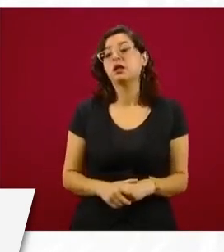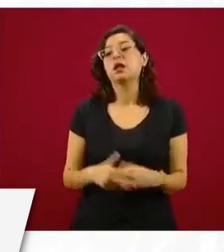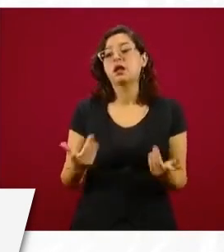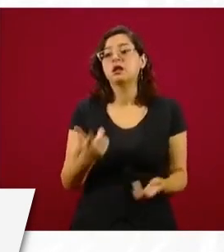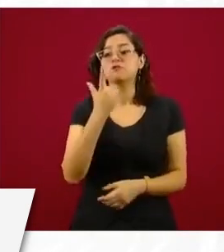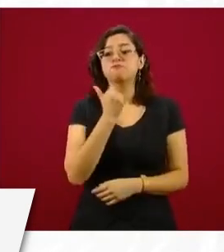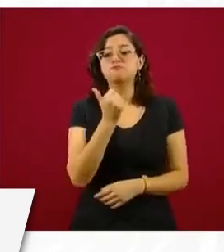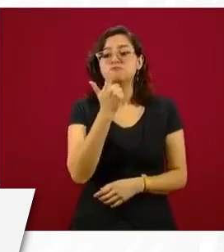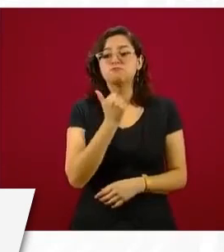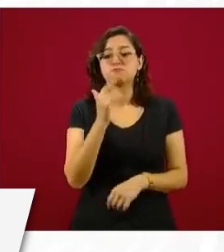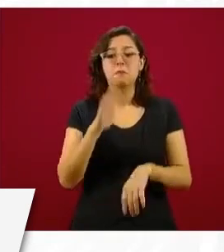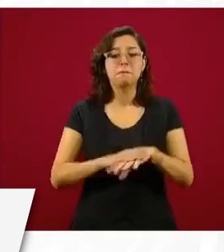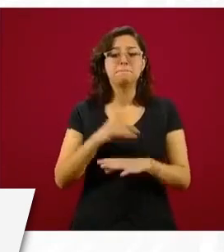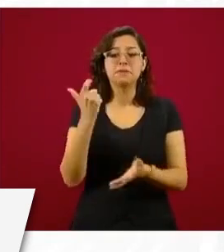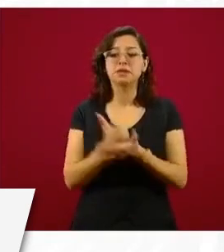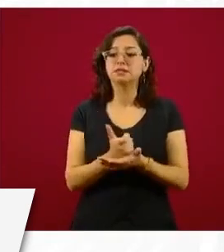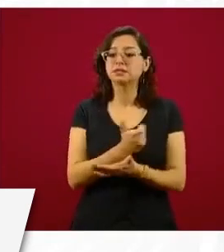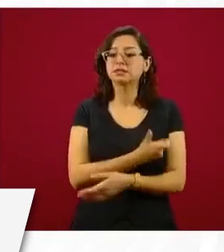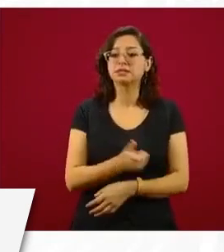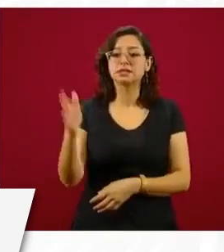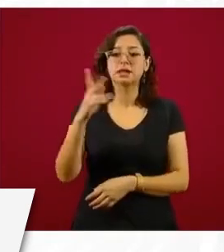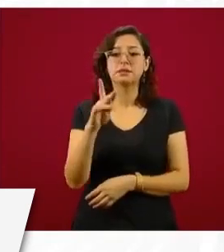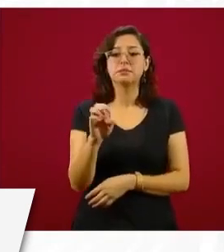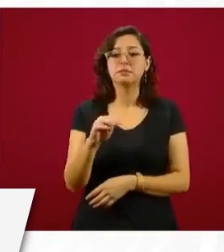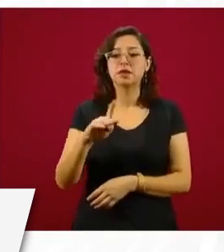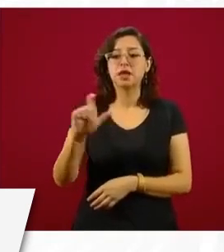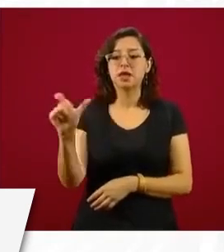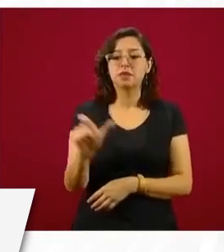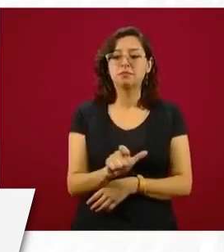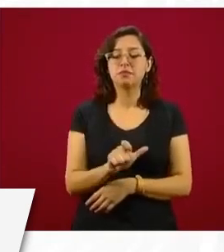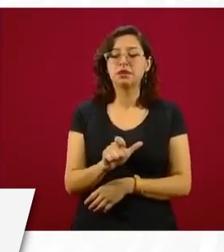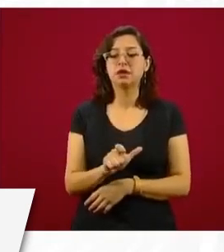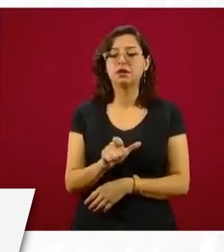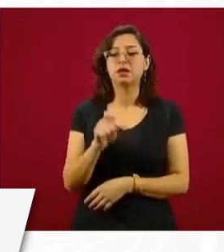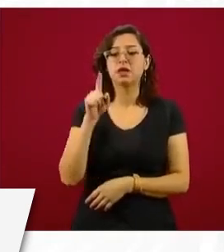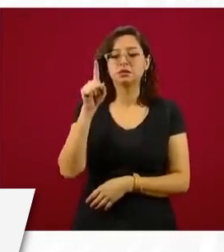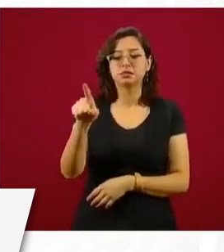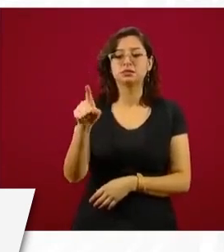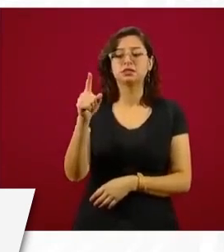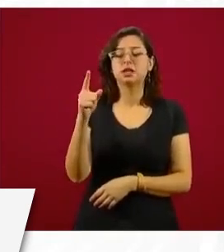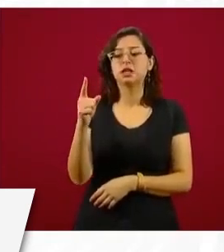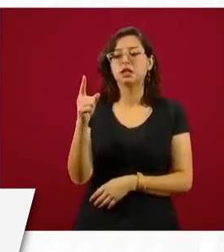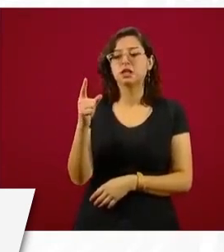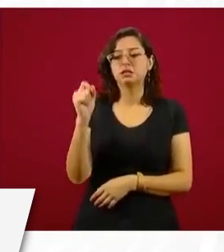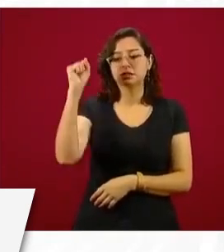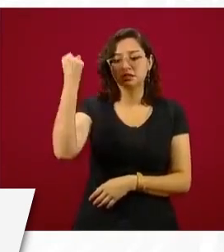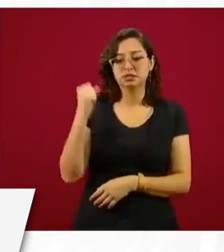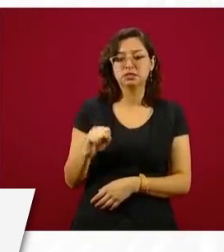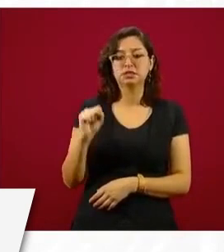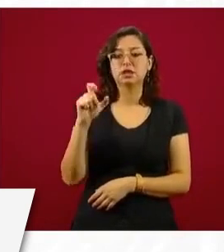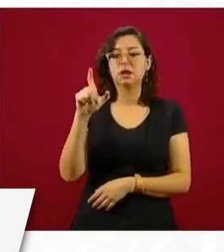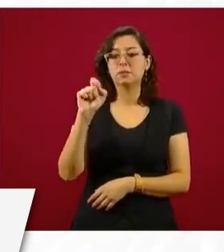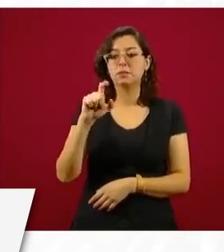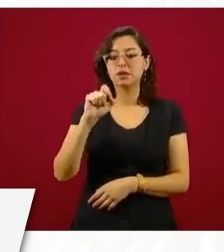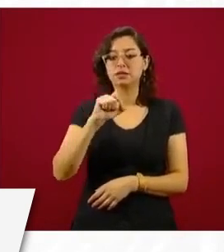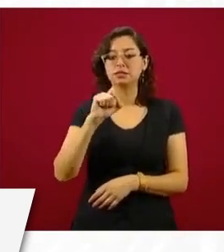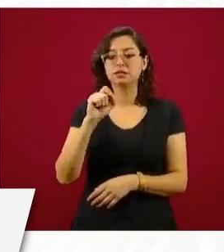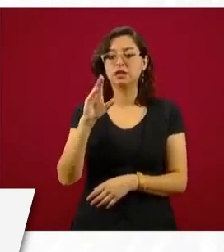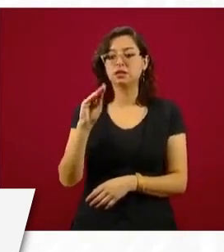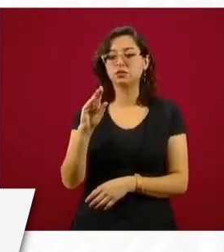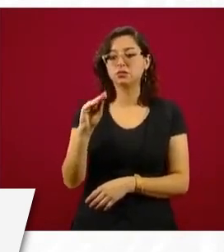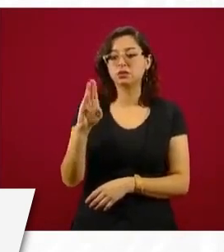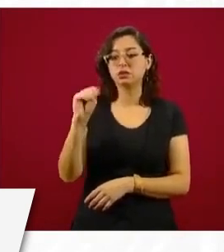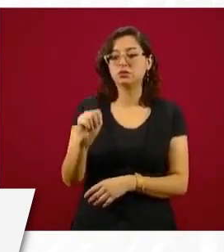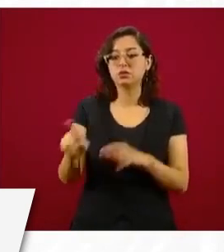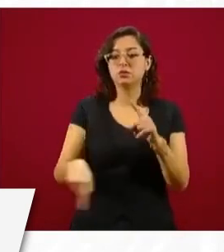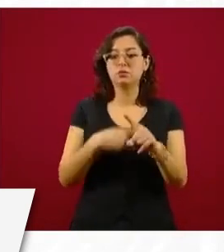es Pemex, Servivillas S.A., Angostura, Sinaloa, 20 pesos con 99 centavos por litro, con